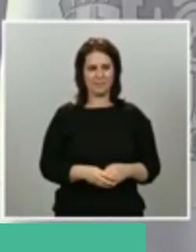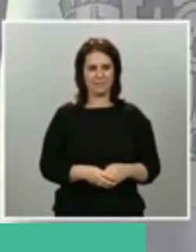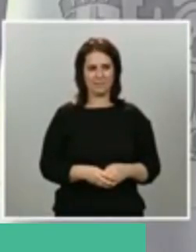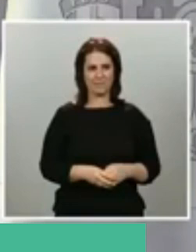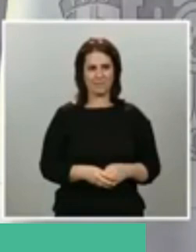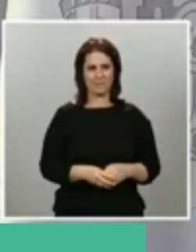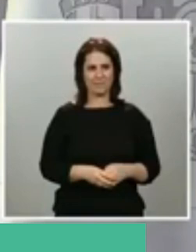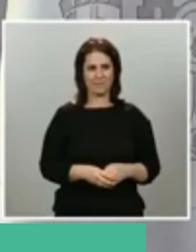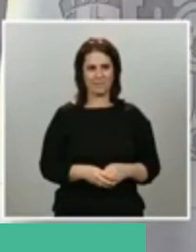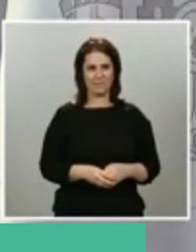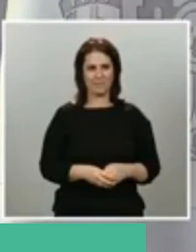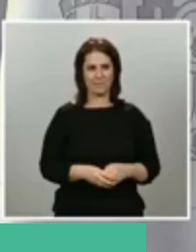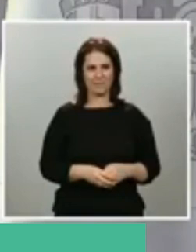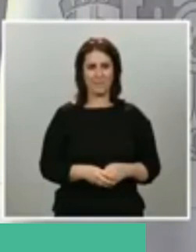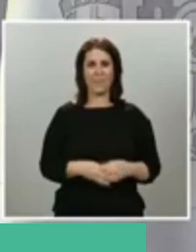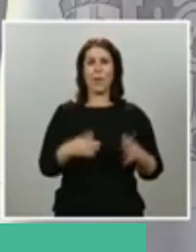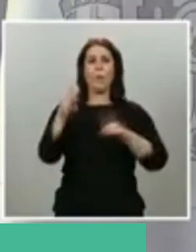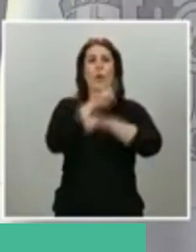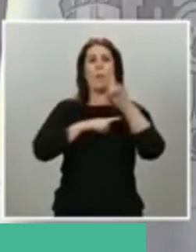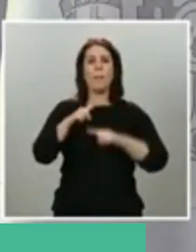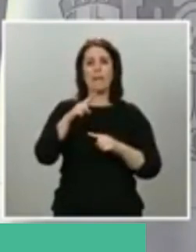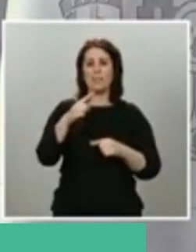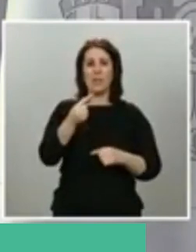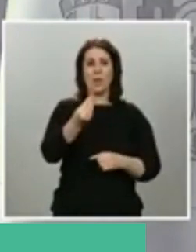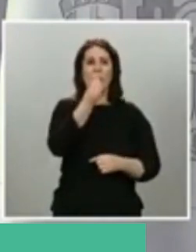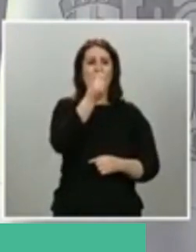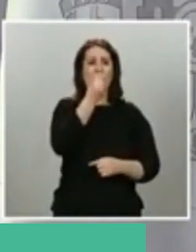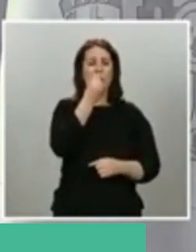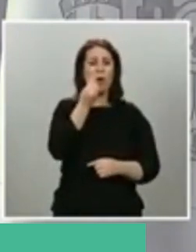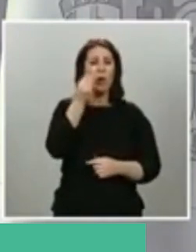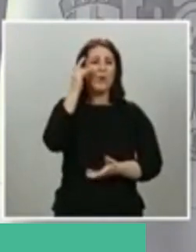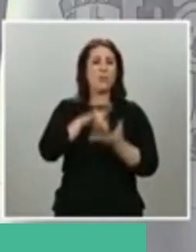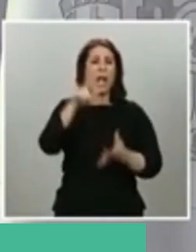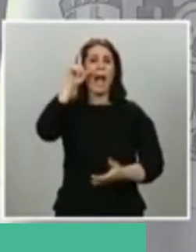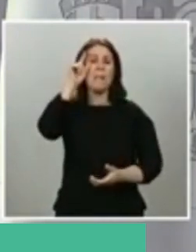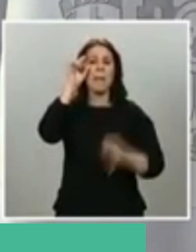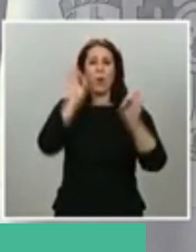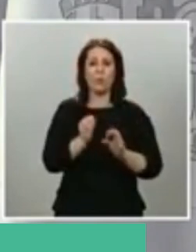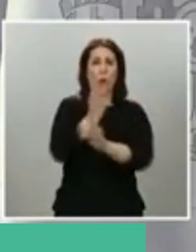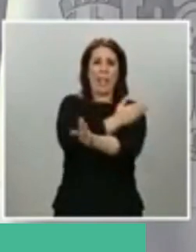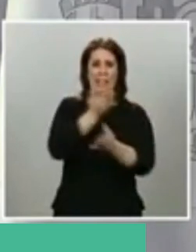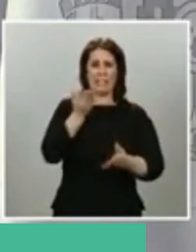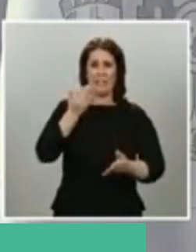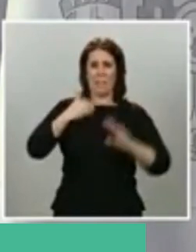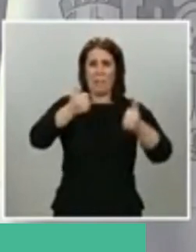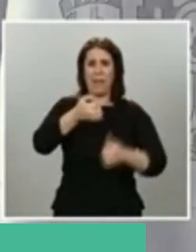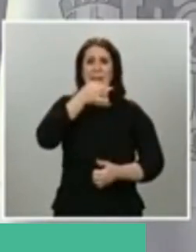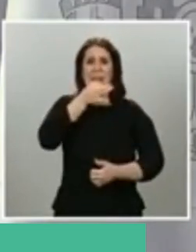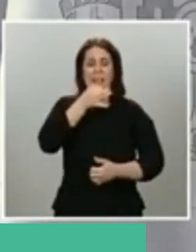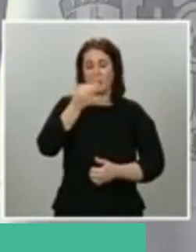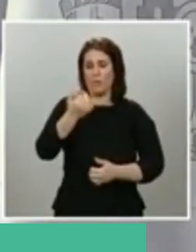el problema es que me he comido una almendra justo antes me comentó justo antes de empezar a hablar